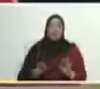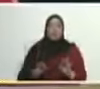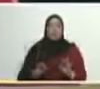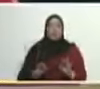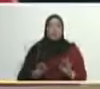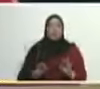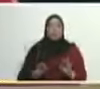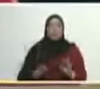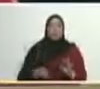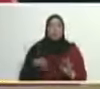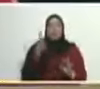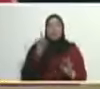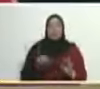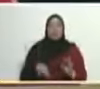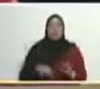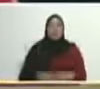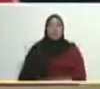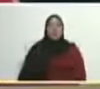Y